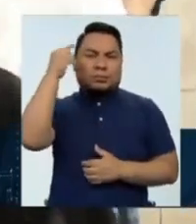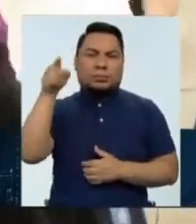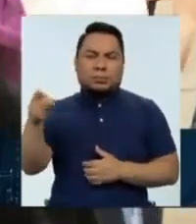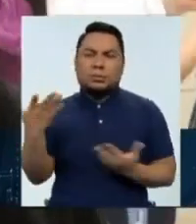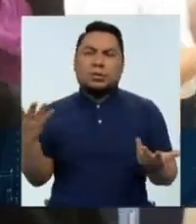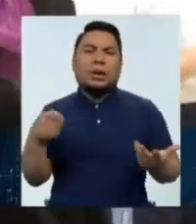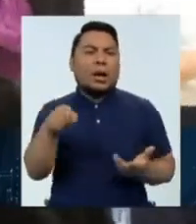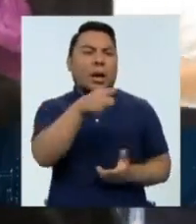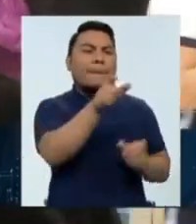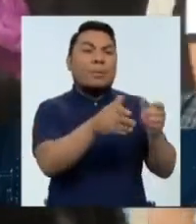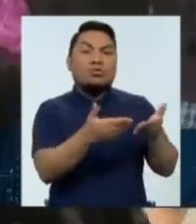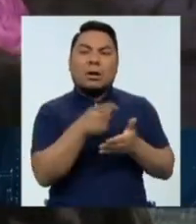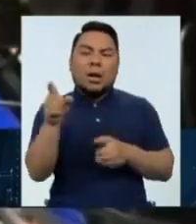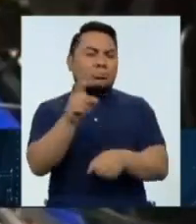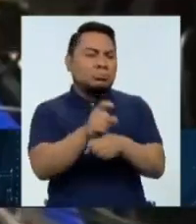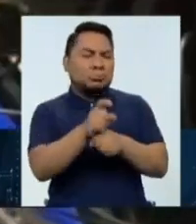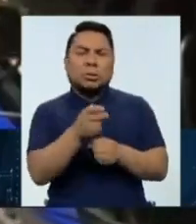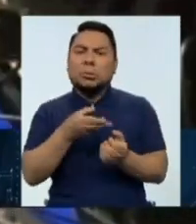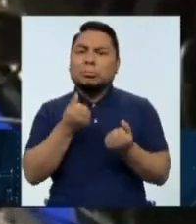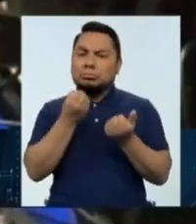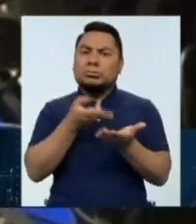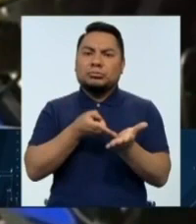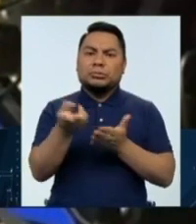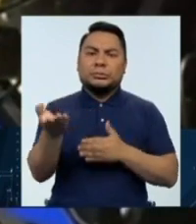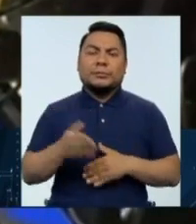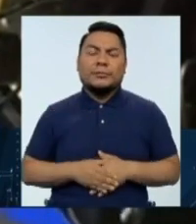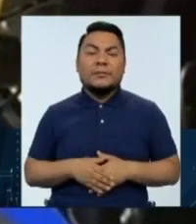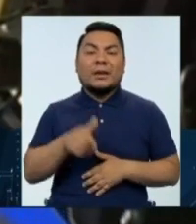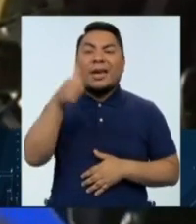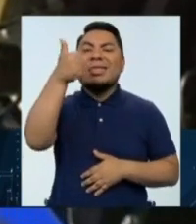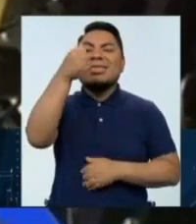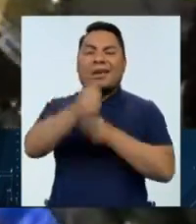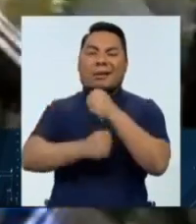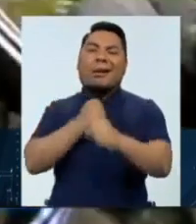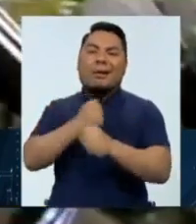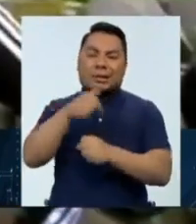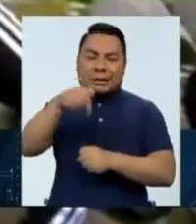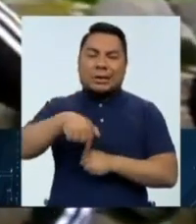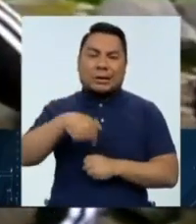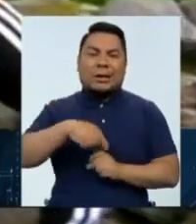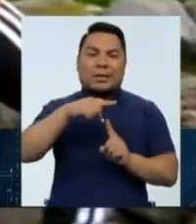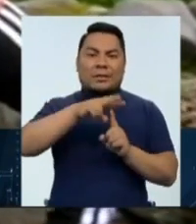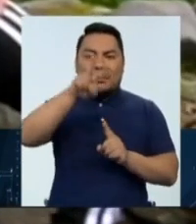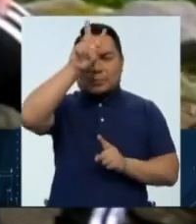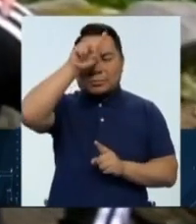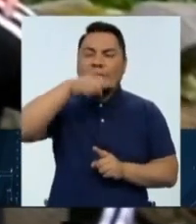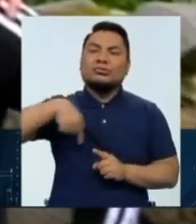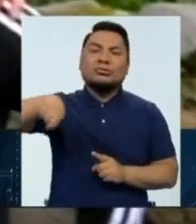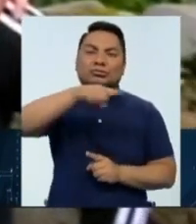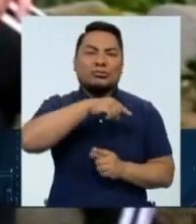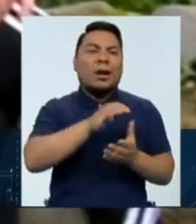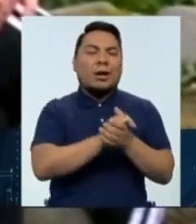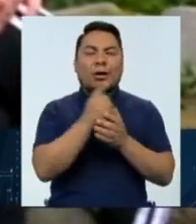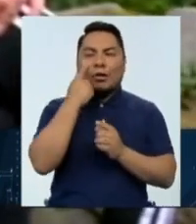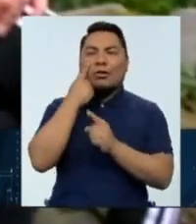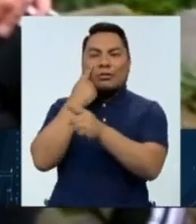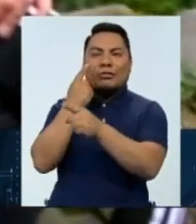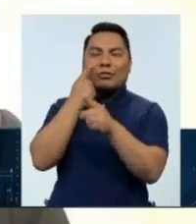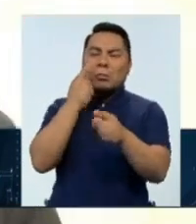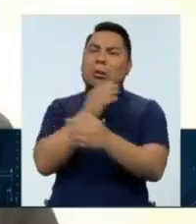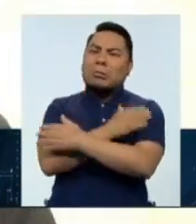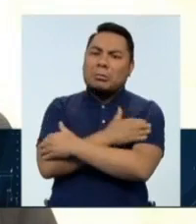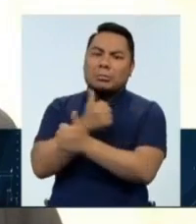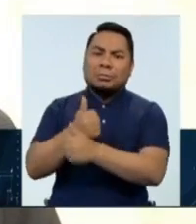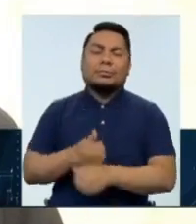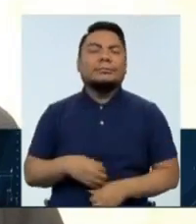gente, él siempre fue muy sencillo. En 10 años trabajando en TV Perú, supiste ganarte la estima de todos. Siempre